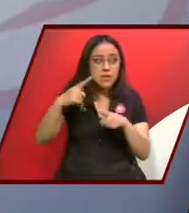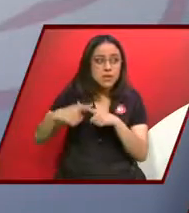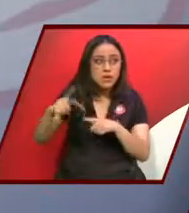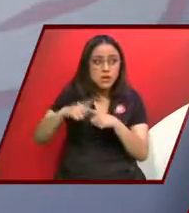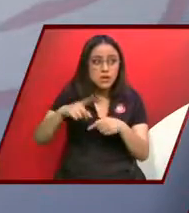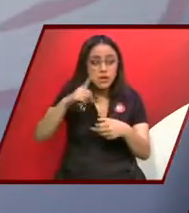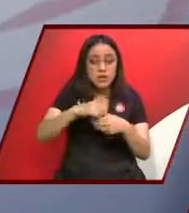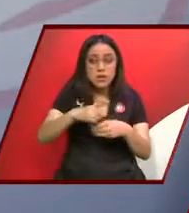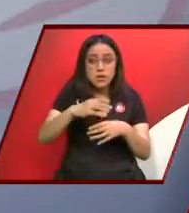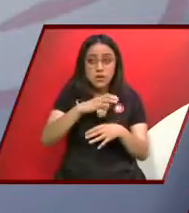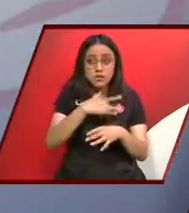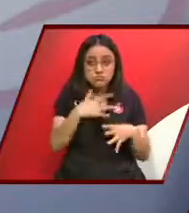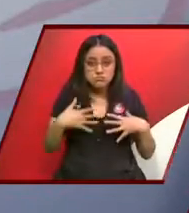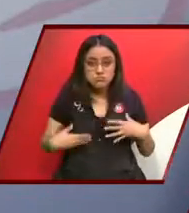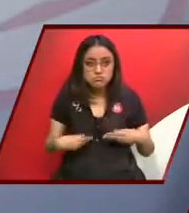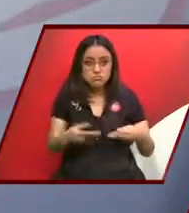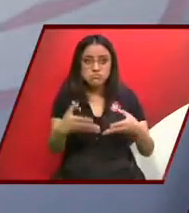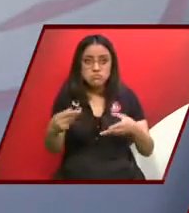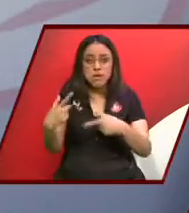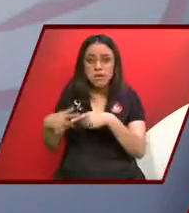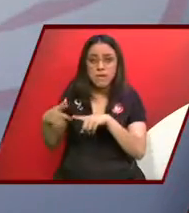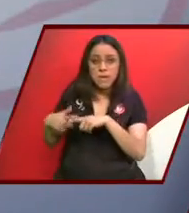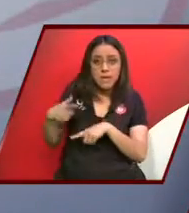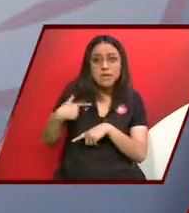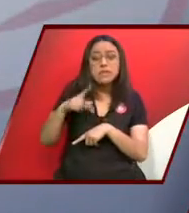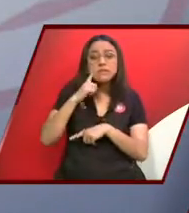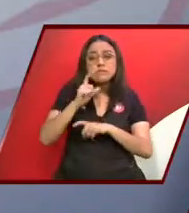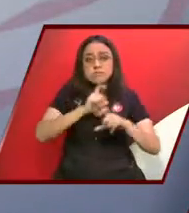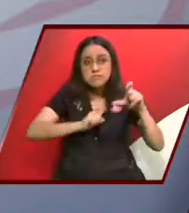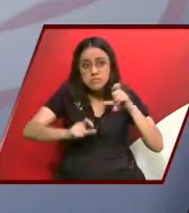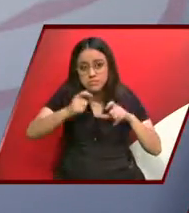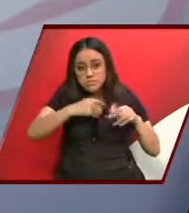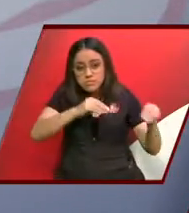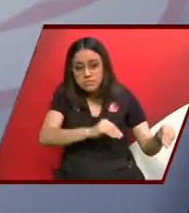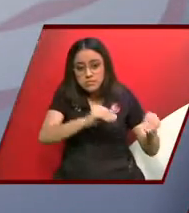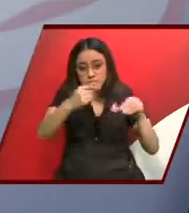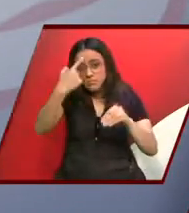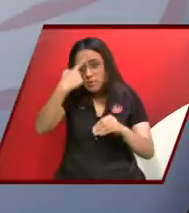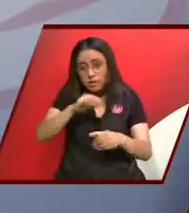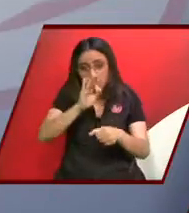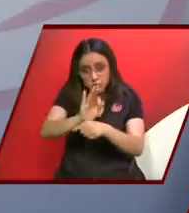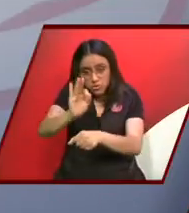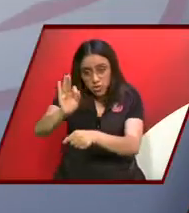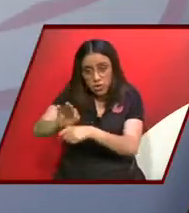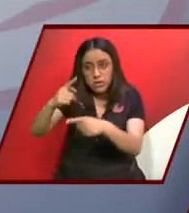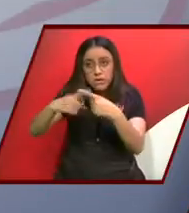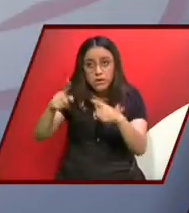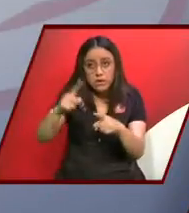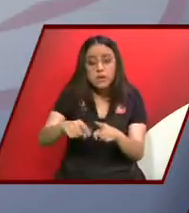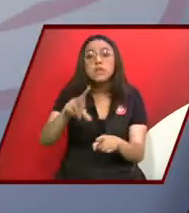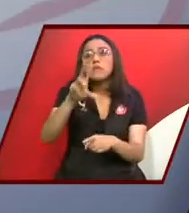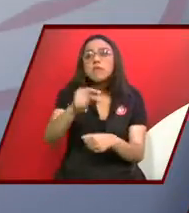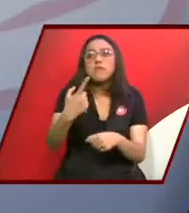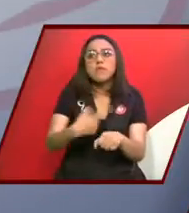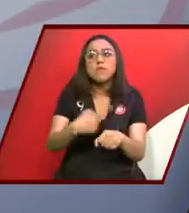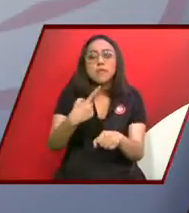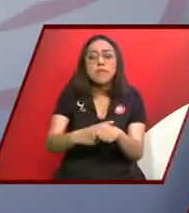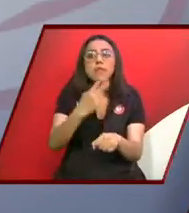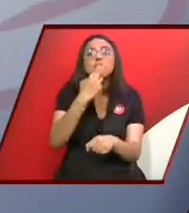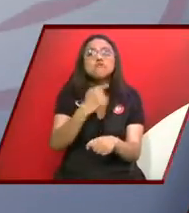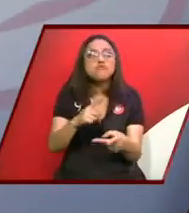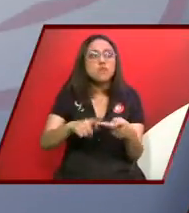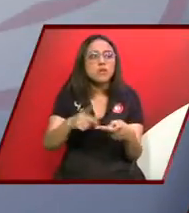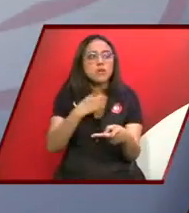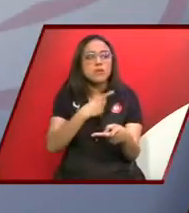Y ahora contamos con el laboratorio móvil para realizar campañas preventivas de insuficiencia renal crónica, diabetes e